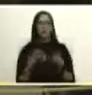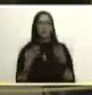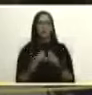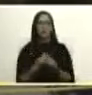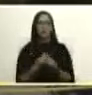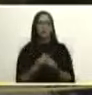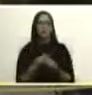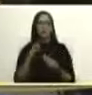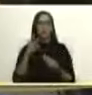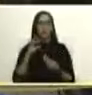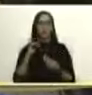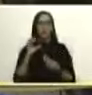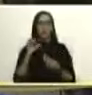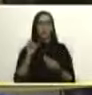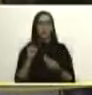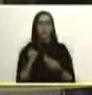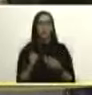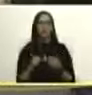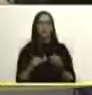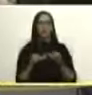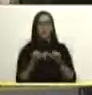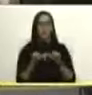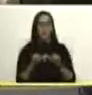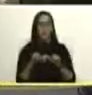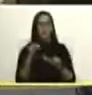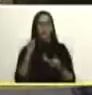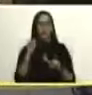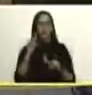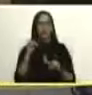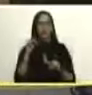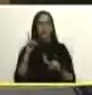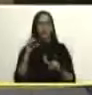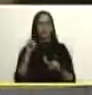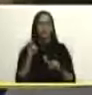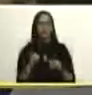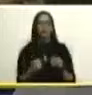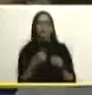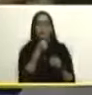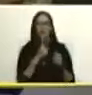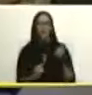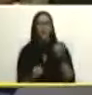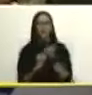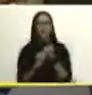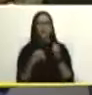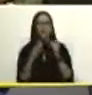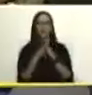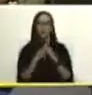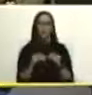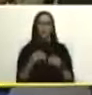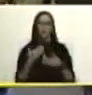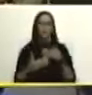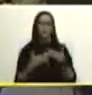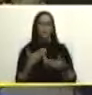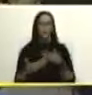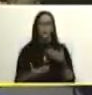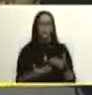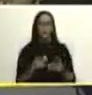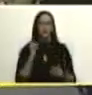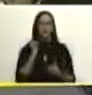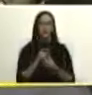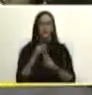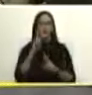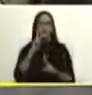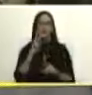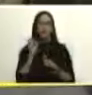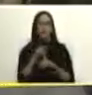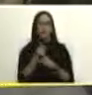con FEDES y el ingeniero Arnaldo Rondón, quien nos apoyó durante todo este transcurso desde el 2 de